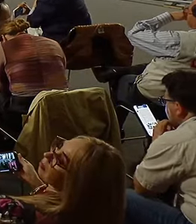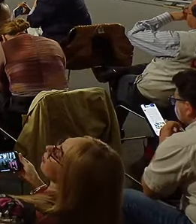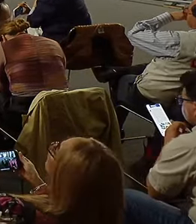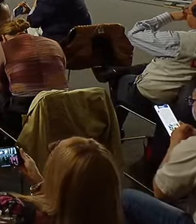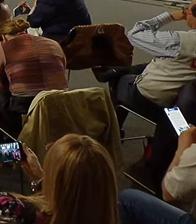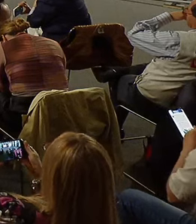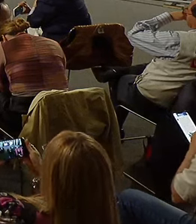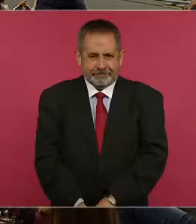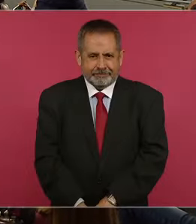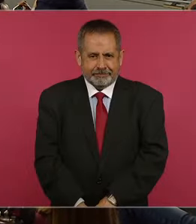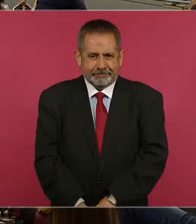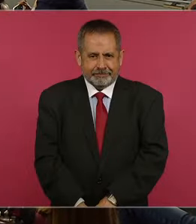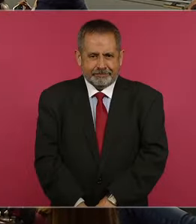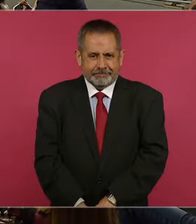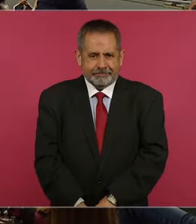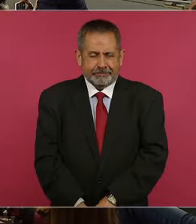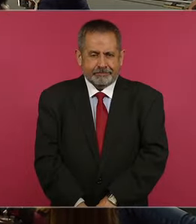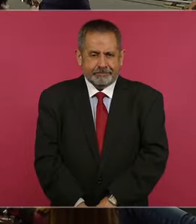Pero